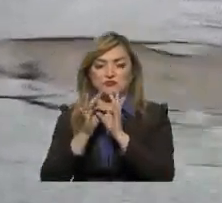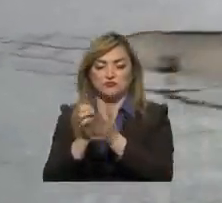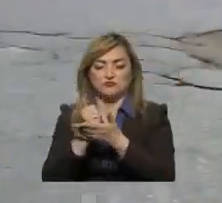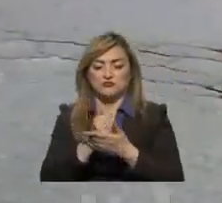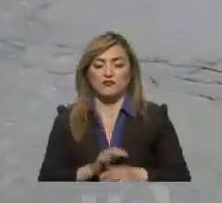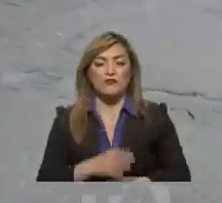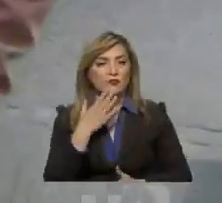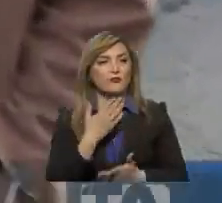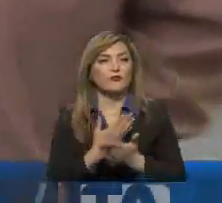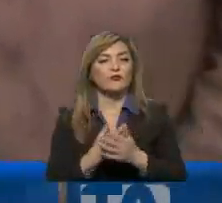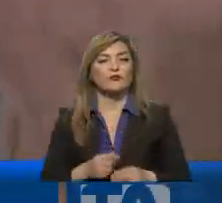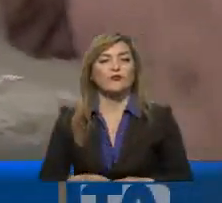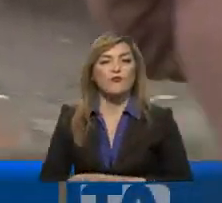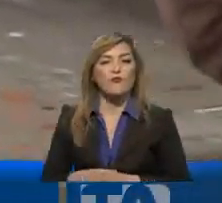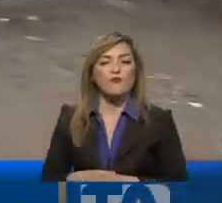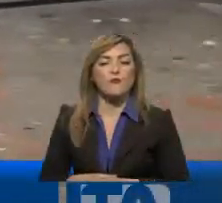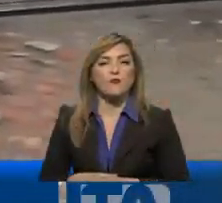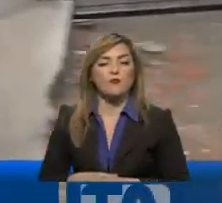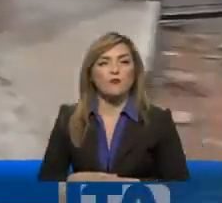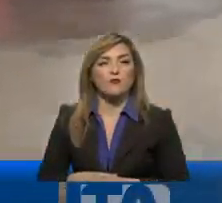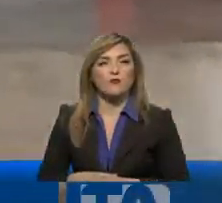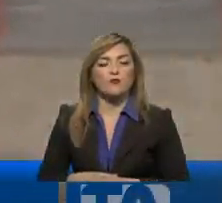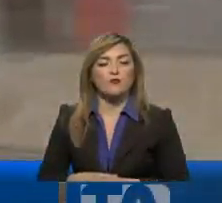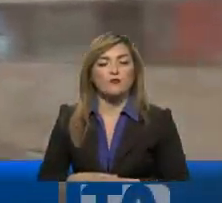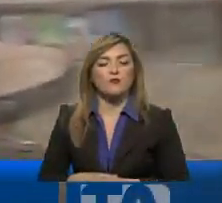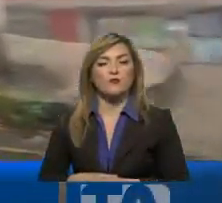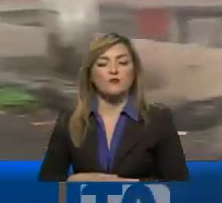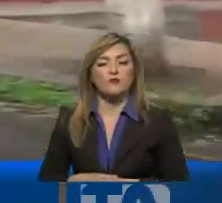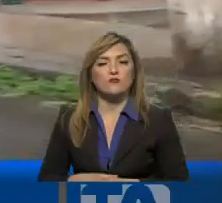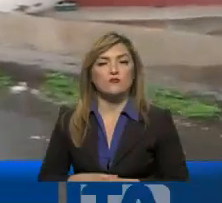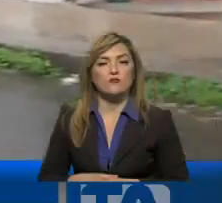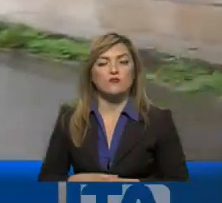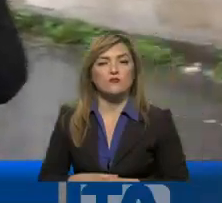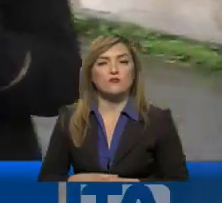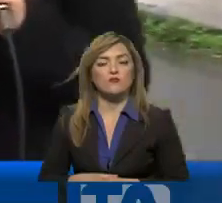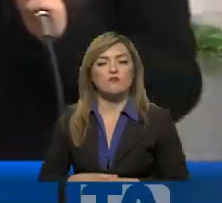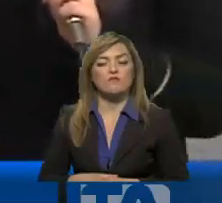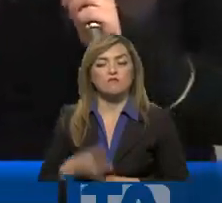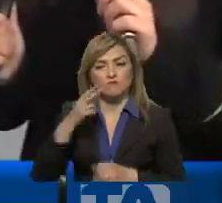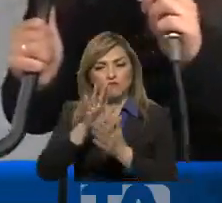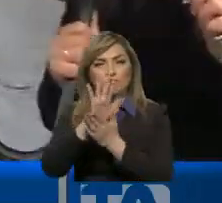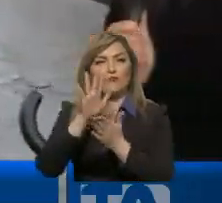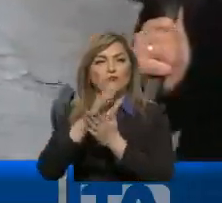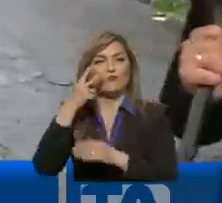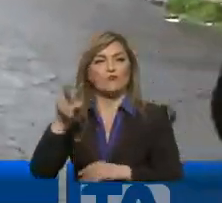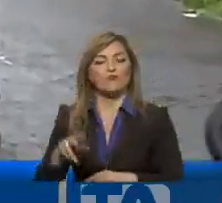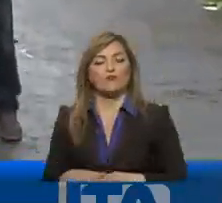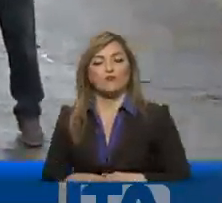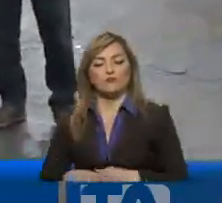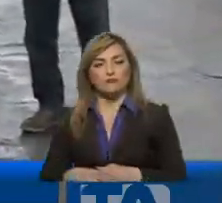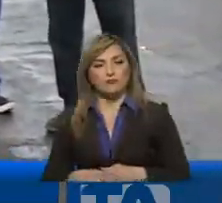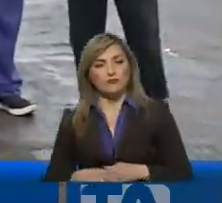Muchísimas gracias, vecina. Queremos entonces nosotros cerrar precisamente con esta imagen. Esta imagen lamentable que se registra